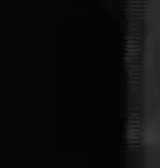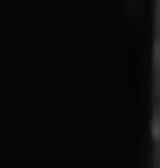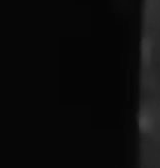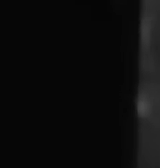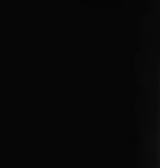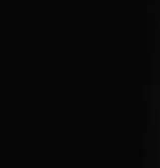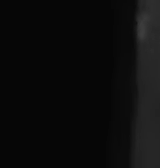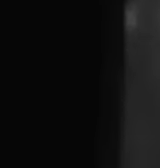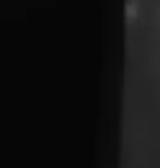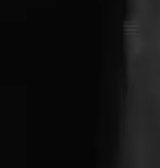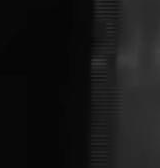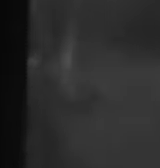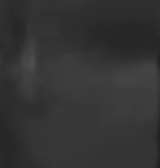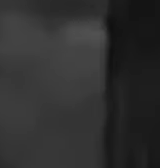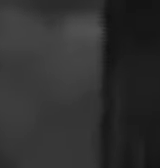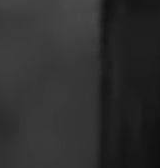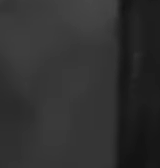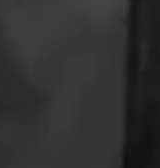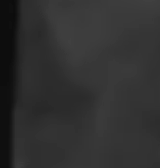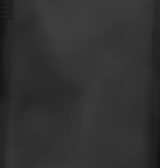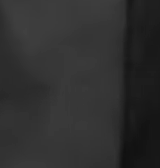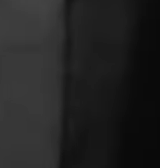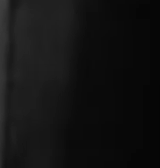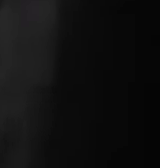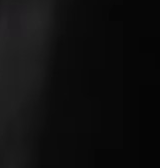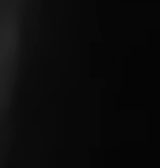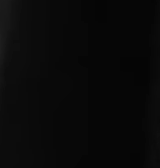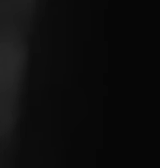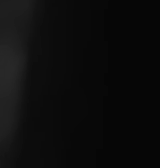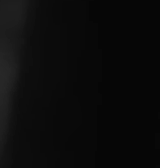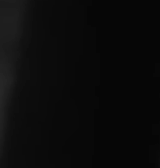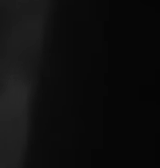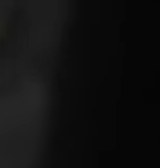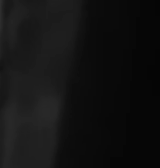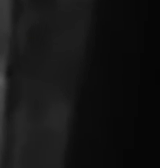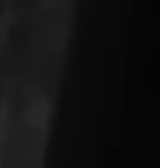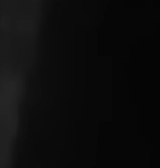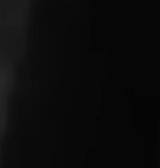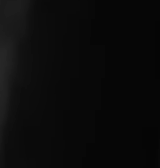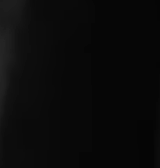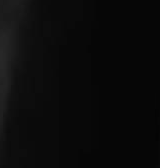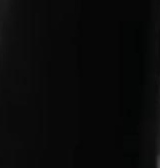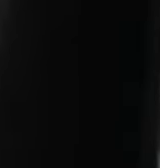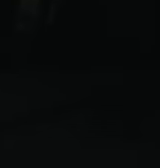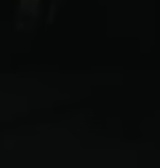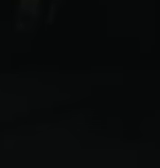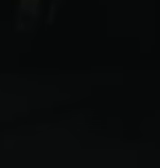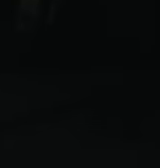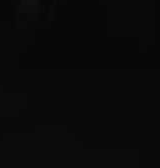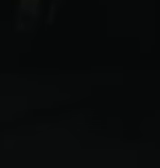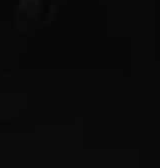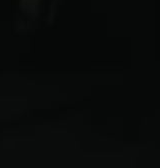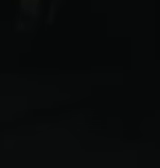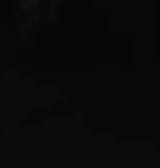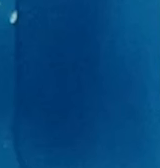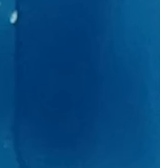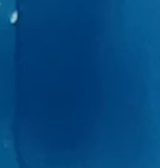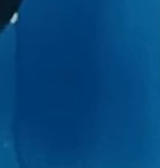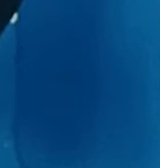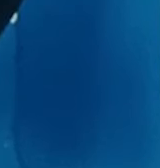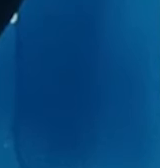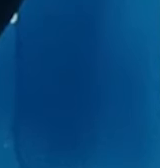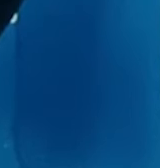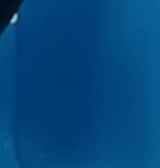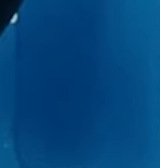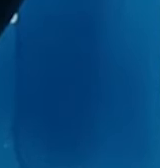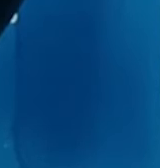Pablo Picasso, el artista que revolucionó el arte, falleció el 8 de abril de 1973, dejando un legado de colores y